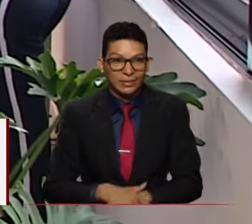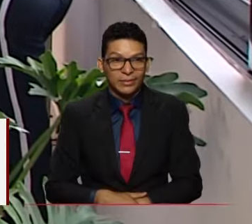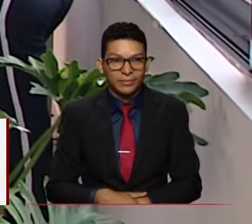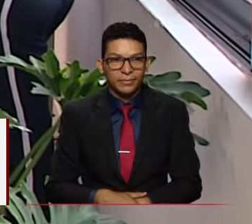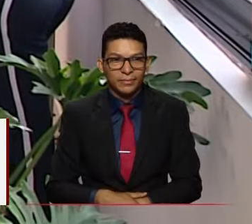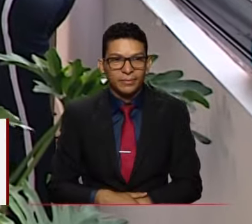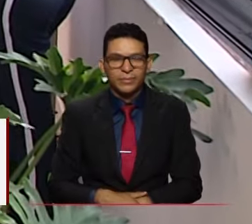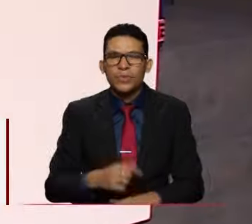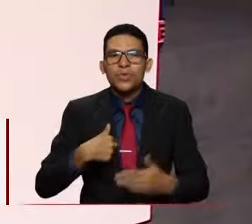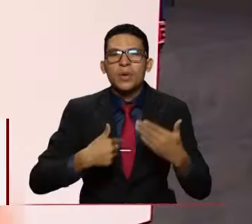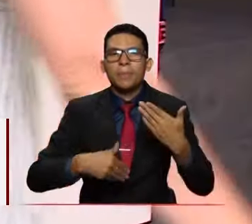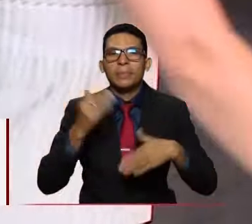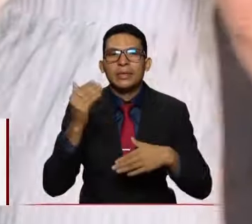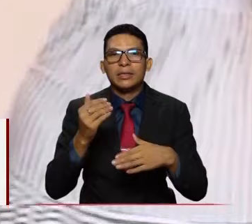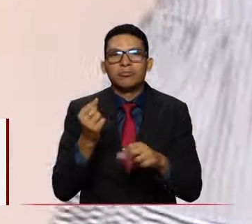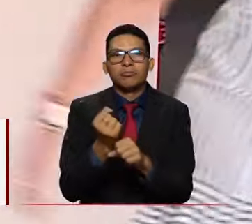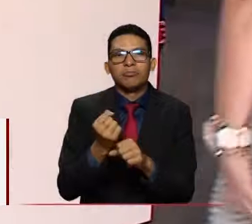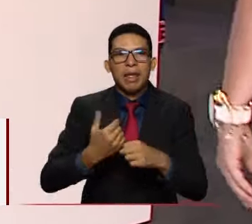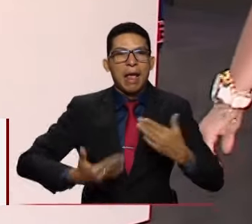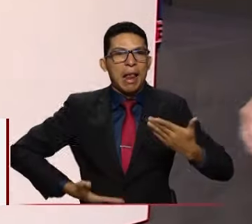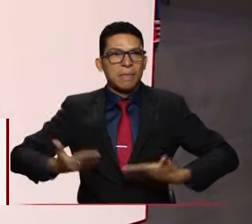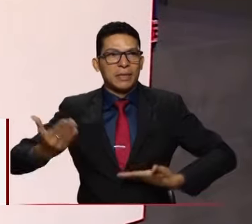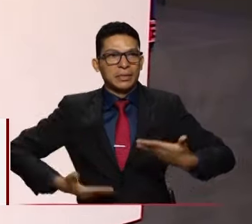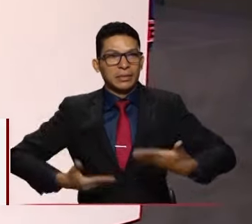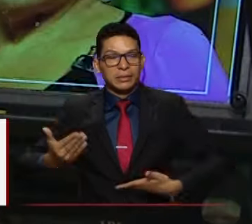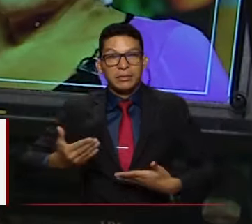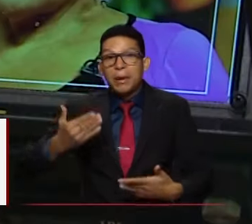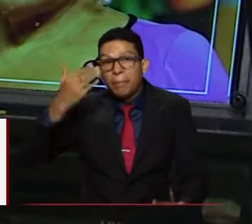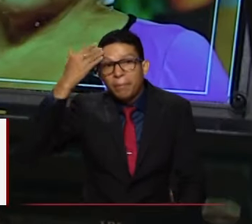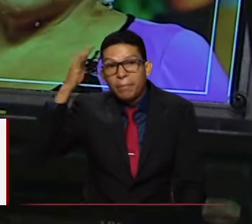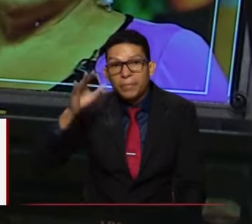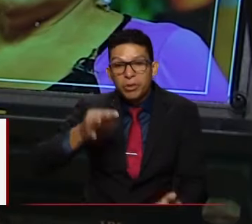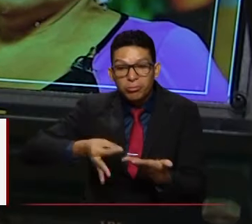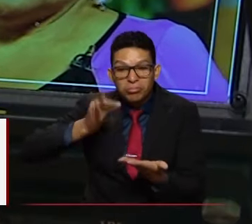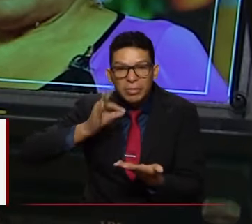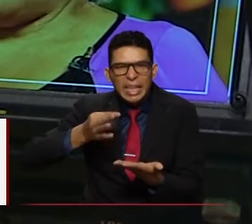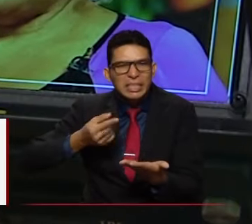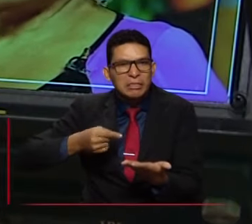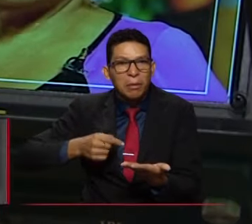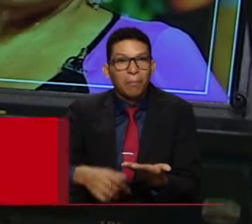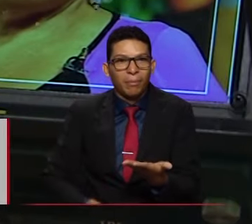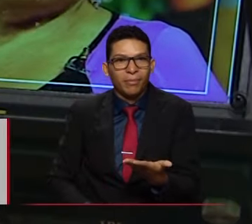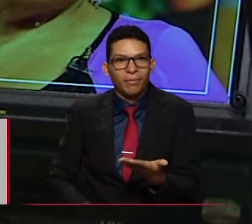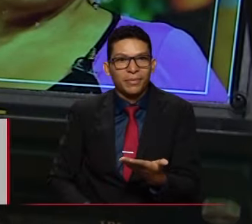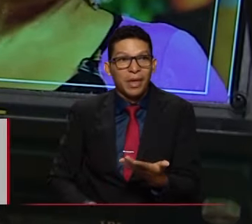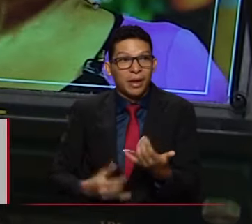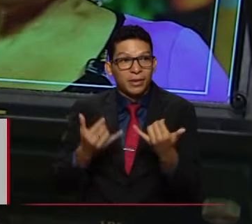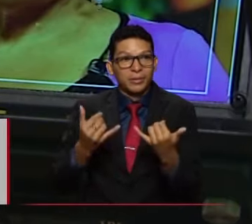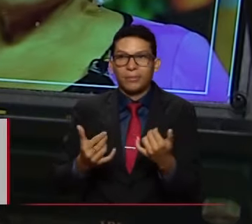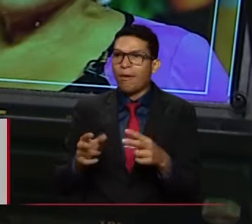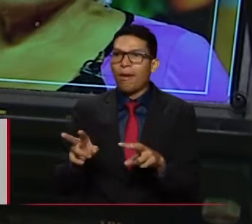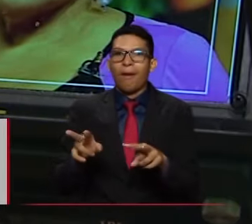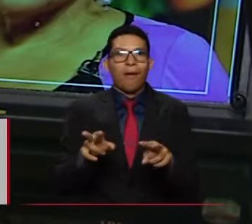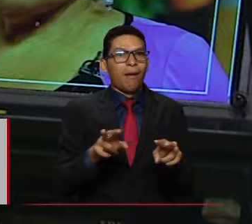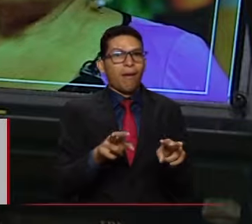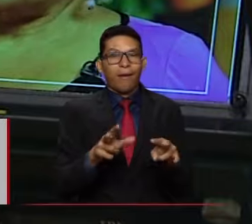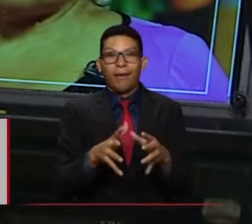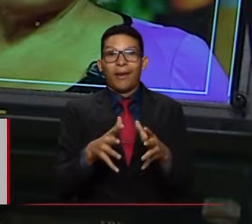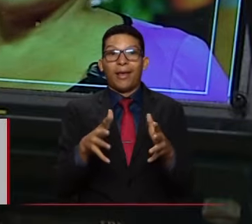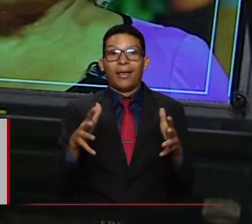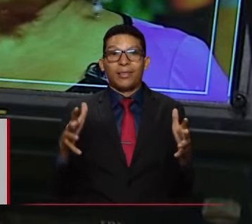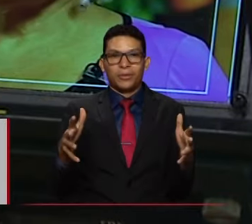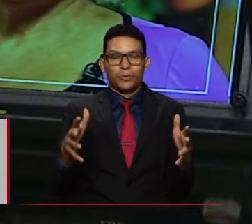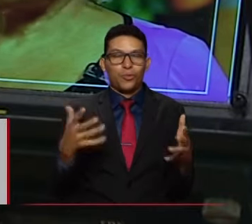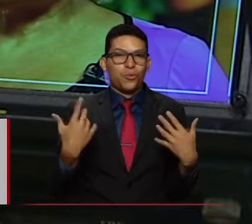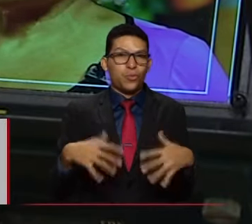Yo venía era de trabajar en almacén, yo no sabía hacer un tinto. Ahora que ver esto tan grande, para